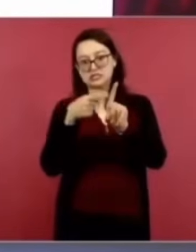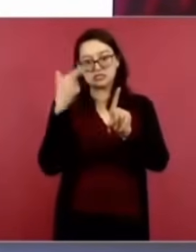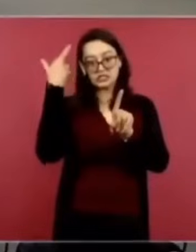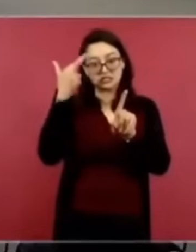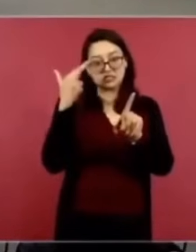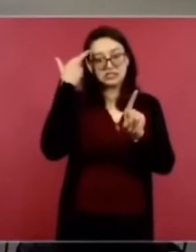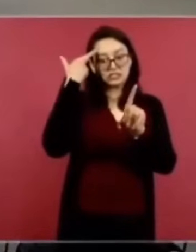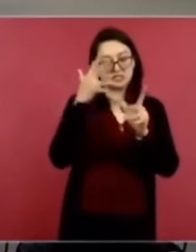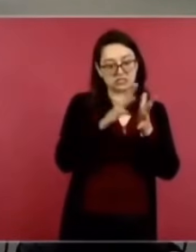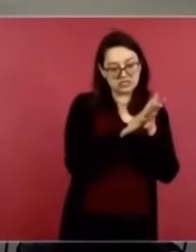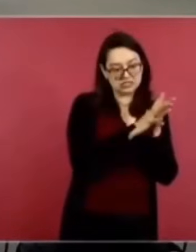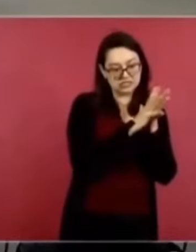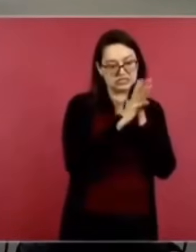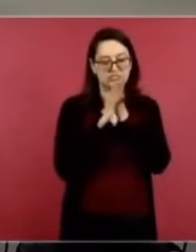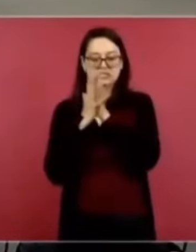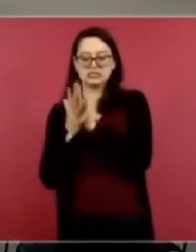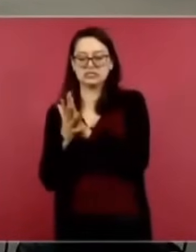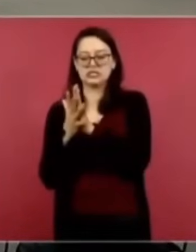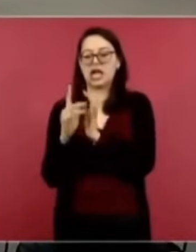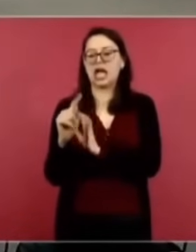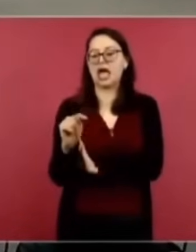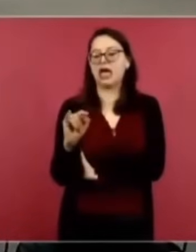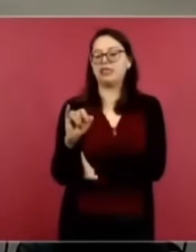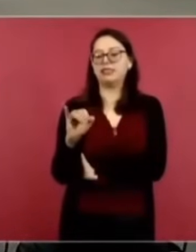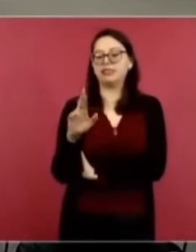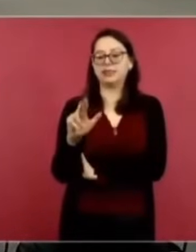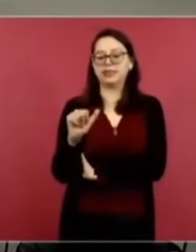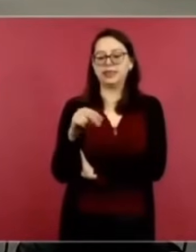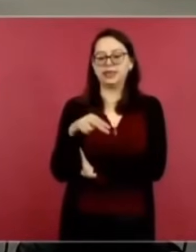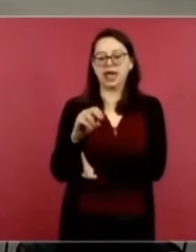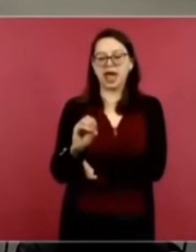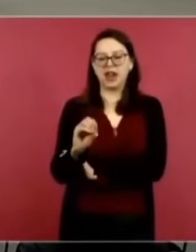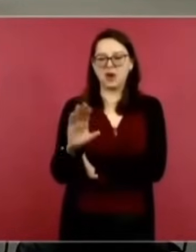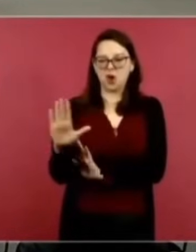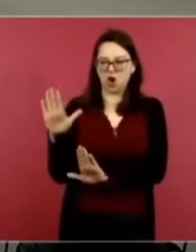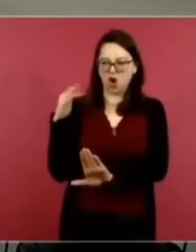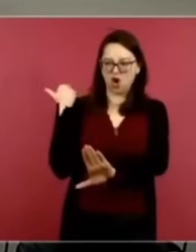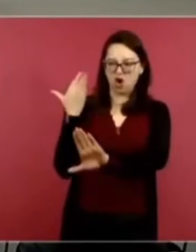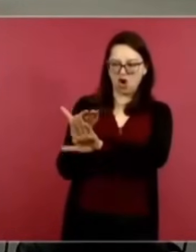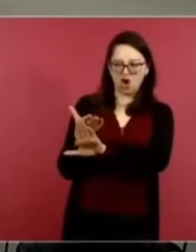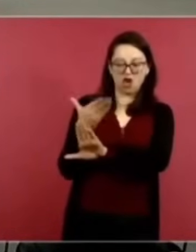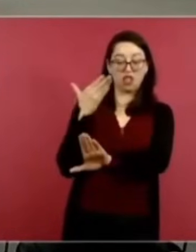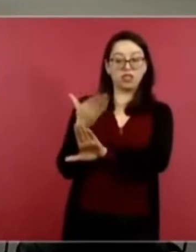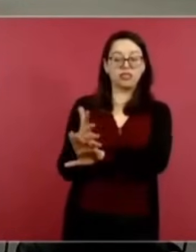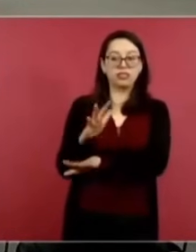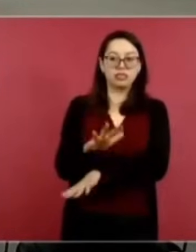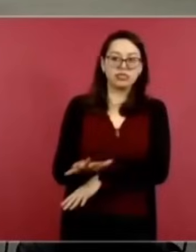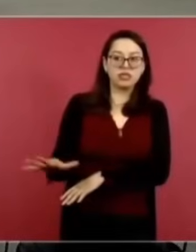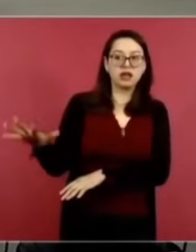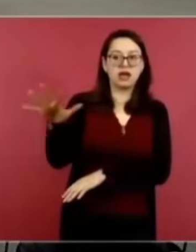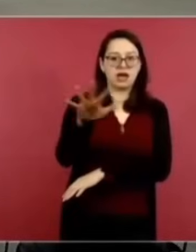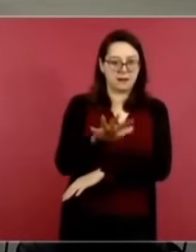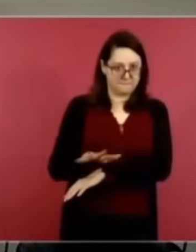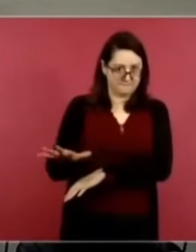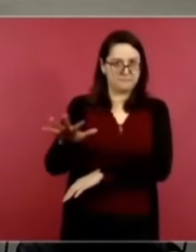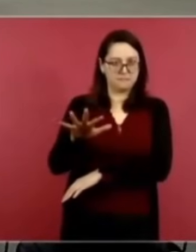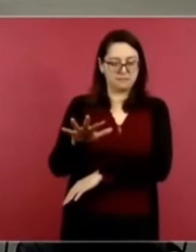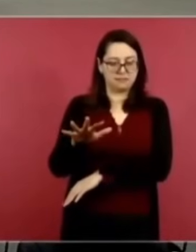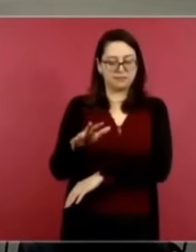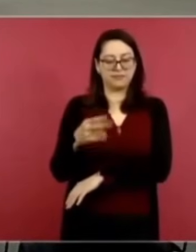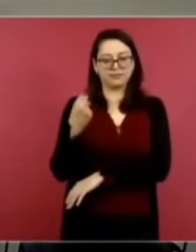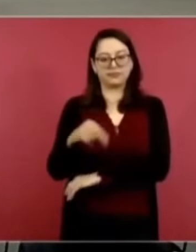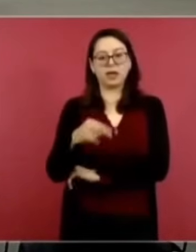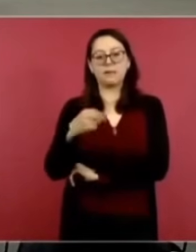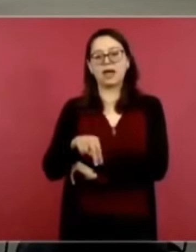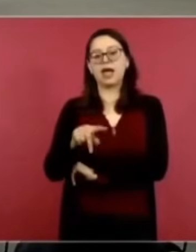no gobierna para sus súbditos, sino en su